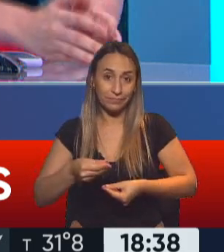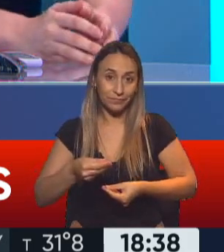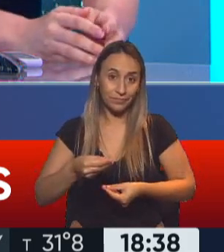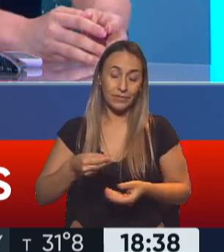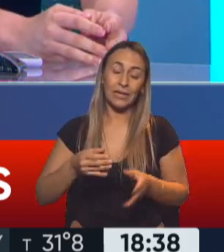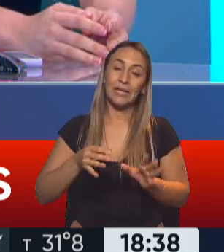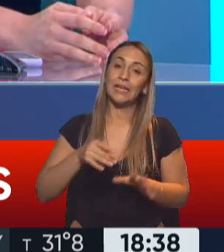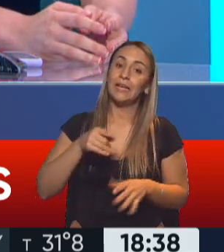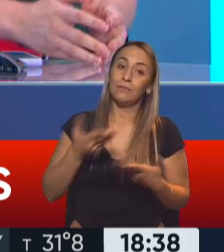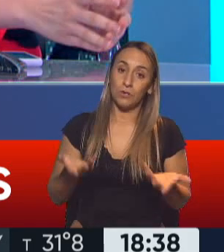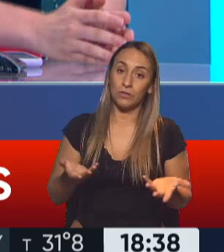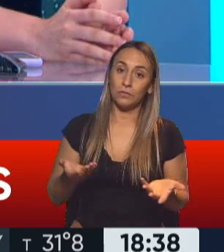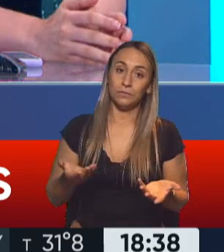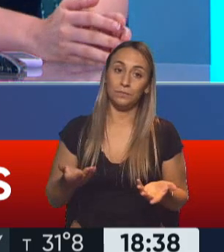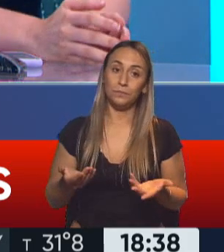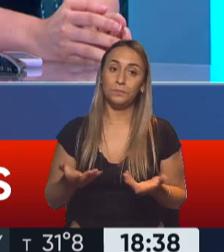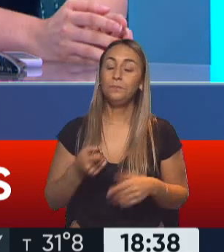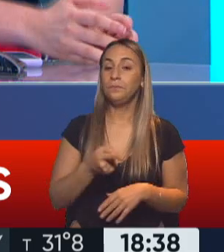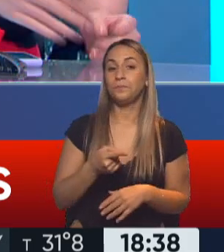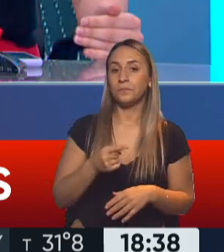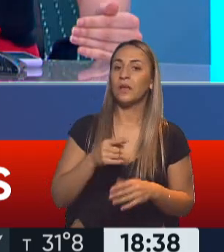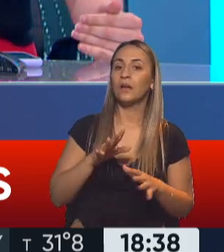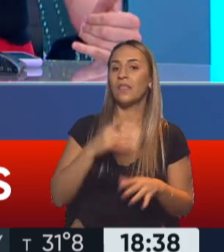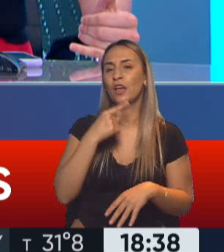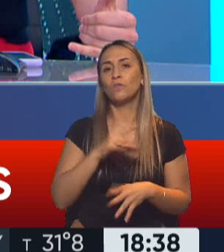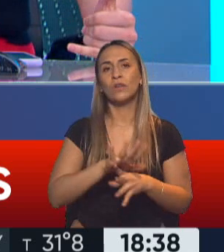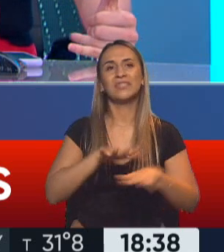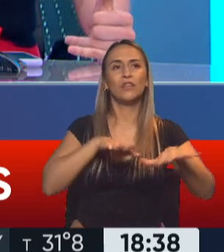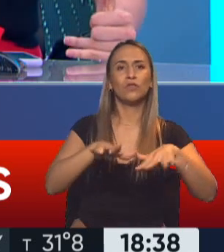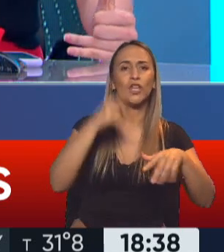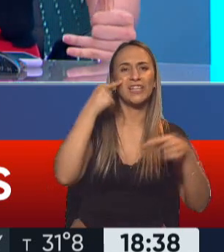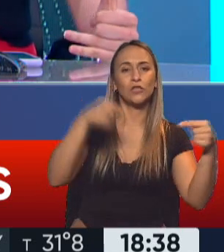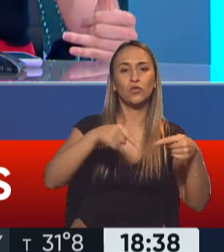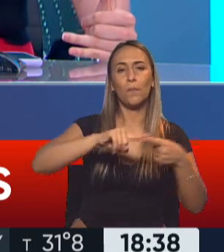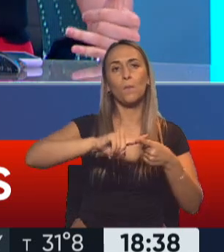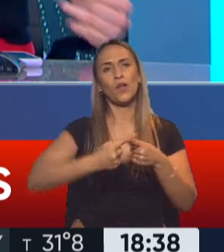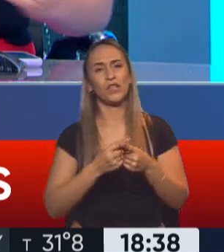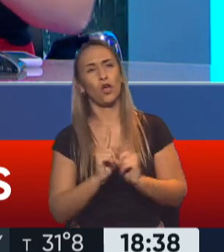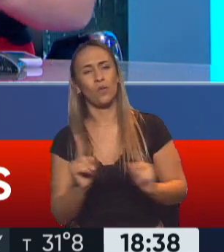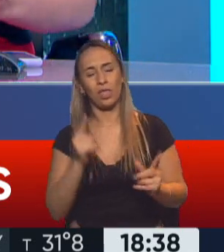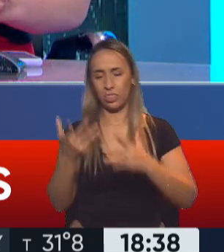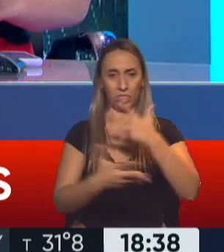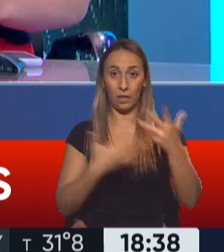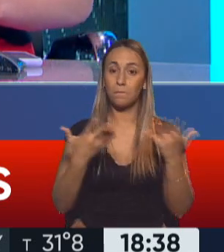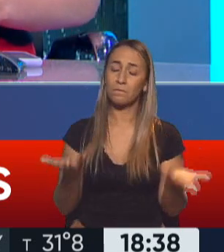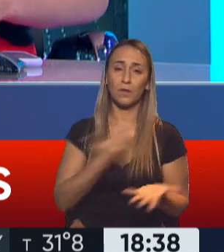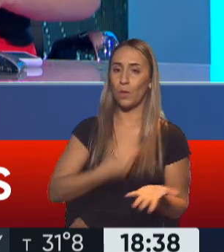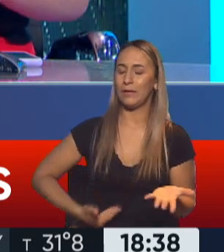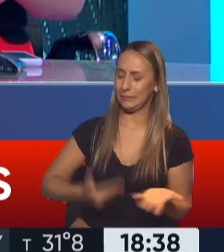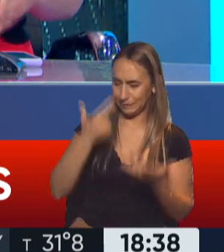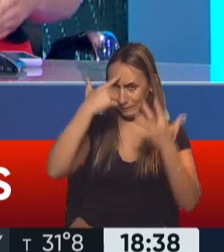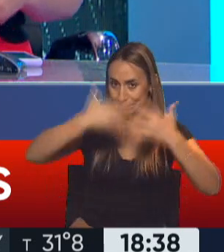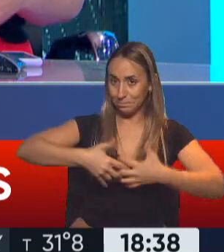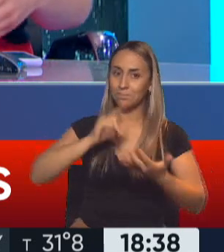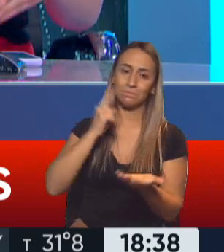Y en ese sentido, en esto de, bueno, estamos hablando de un hecho institucional no político, es que el gobierno decide cambiar la estrategia y decir, bueno, en vez de hacer